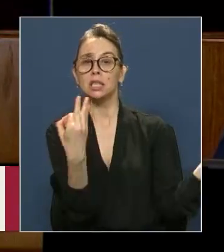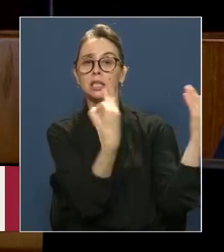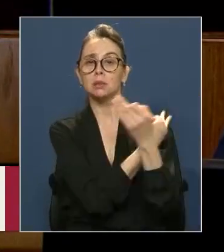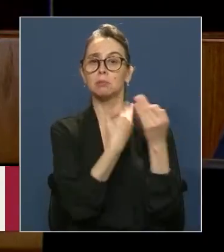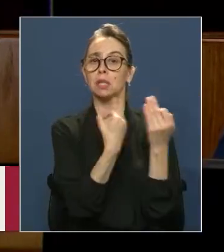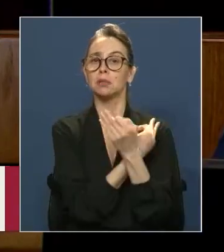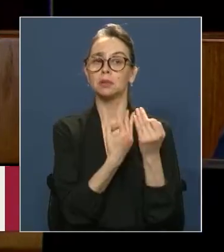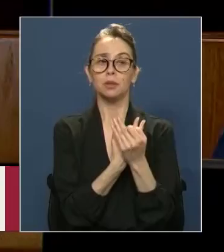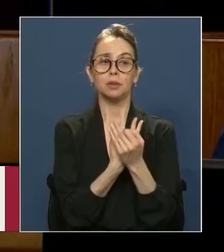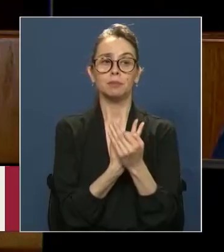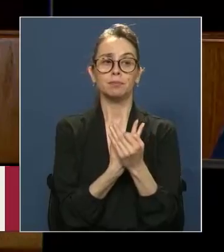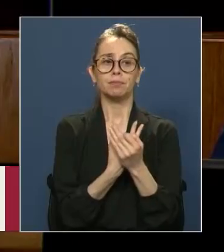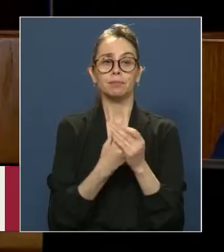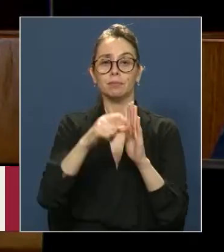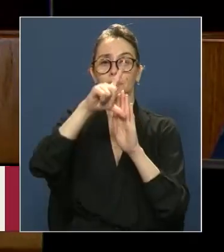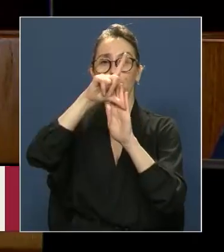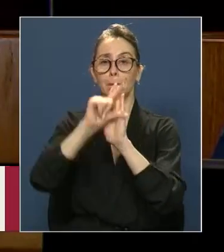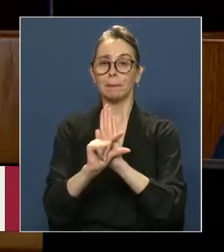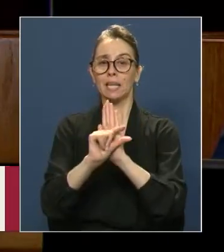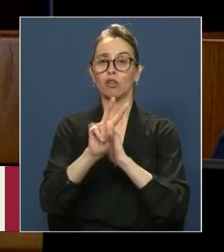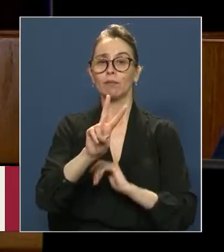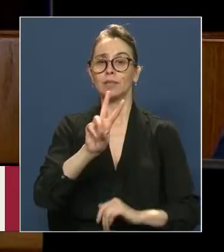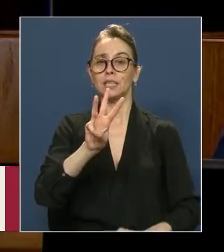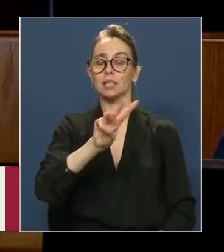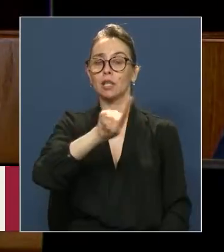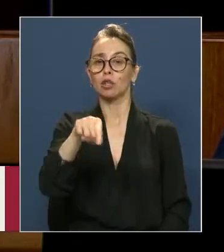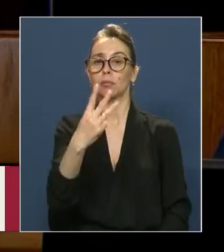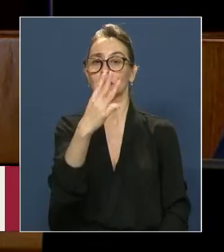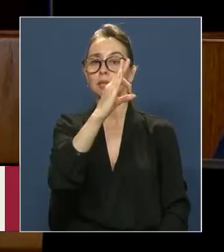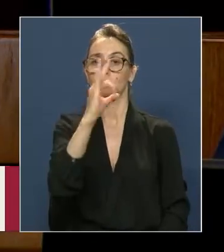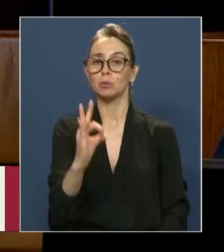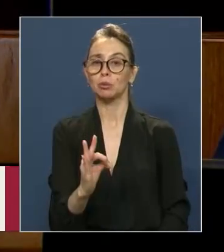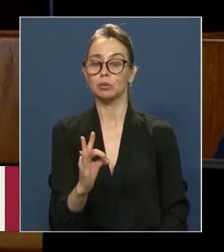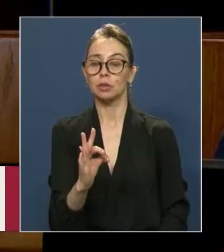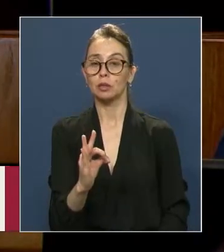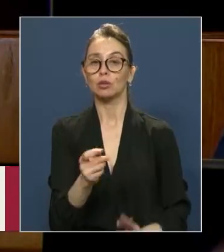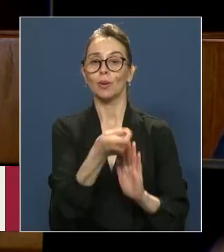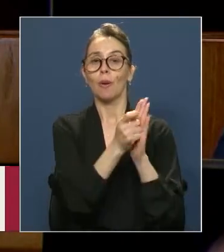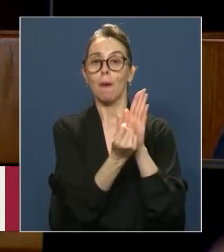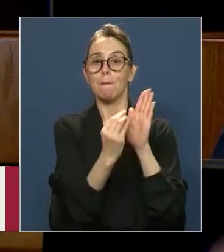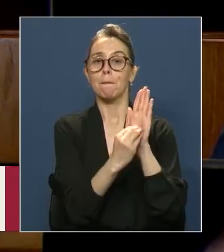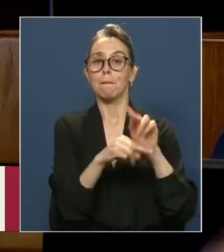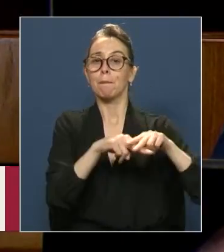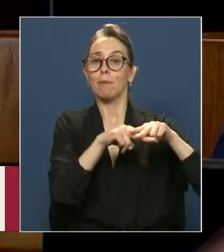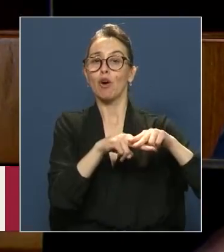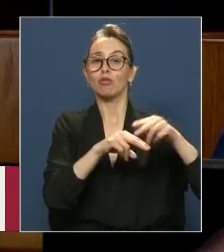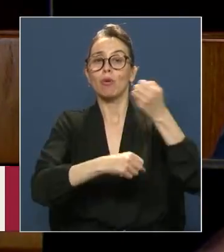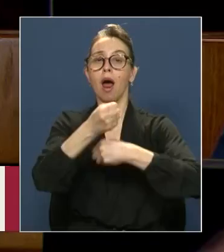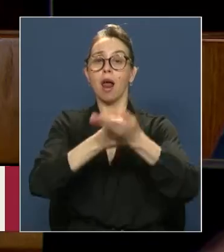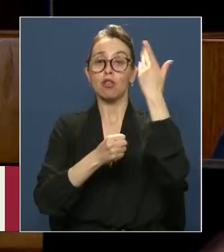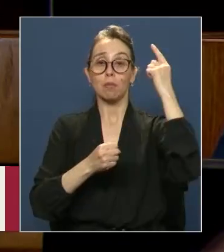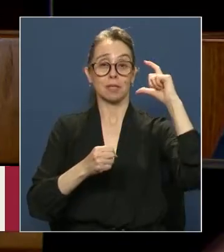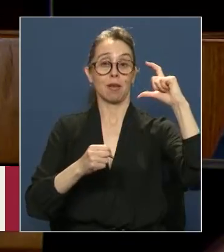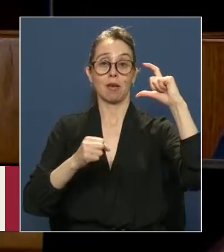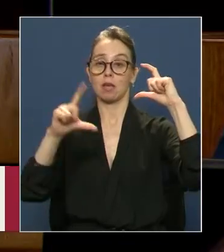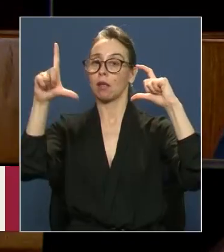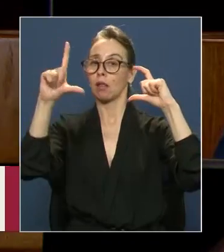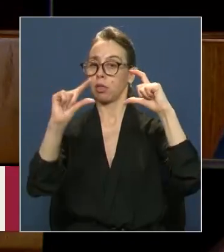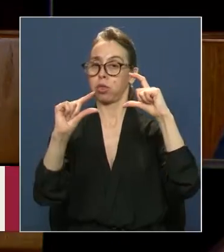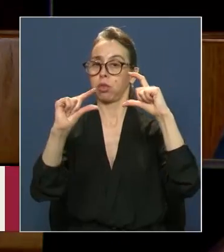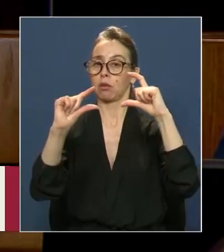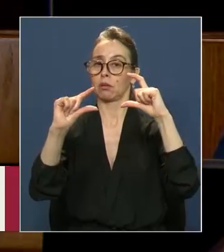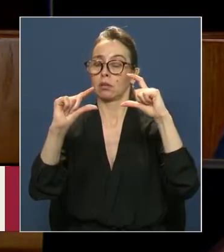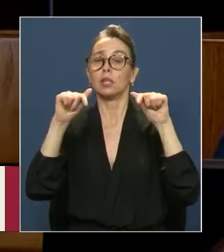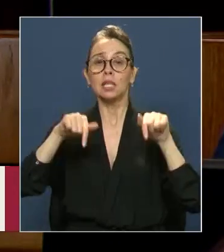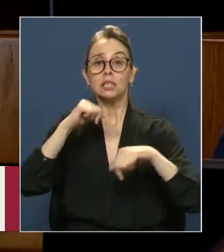inexplicablemente reduce en un 23,3% el presupuesto respecto del año anterior. Así, en este